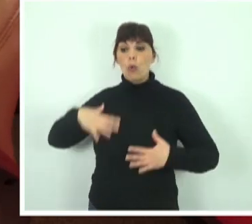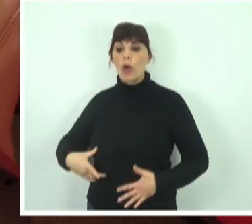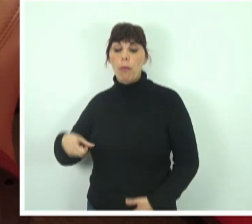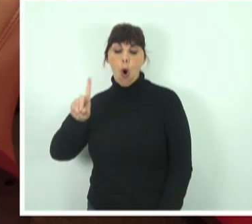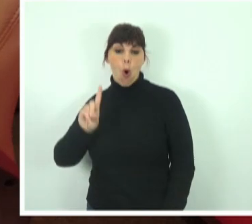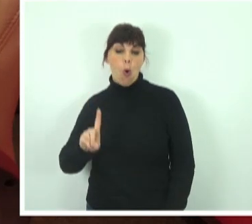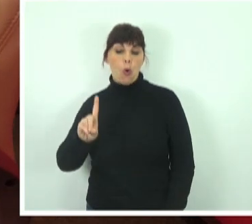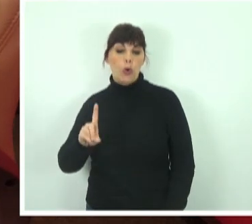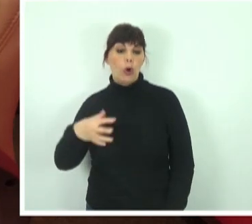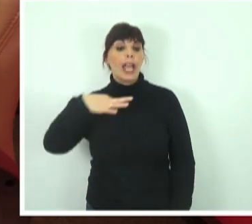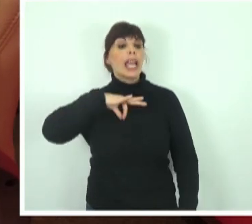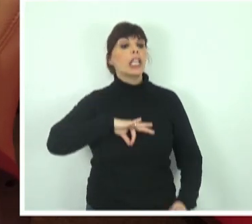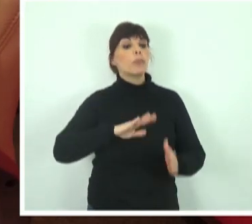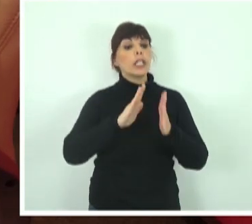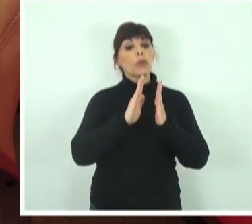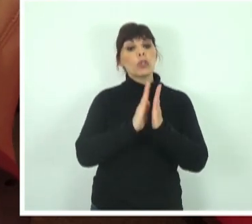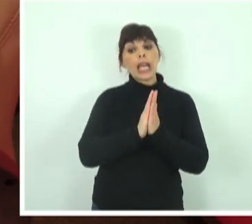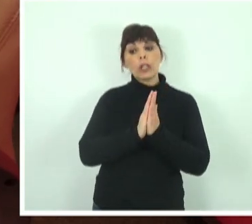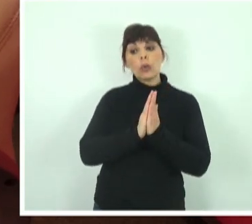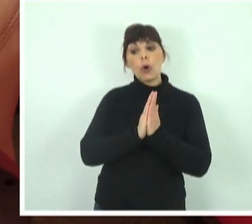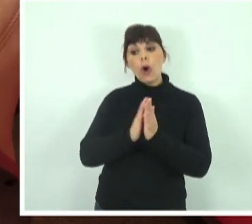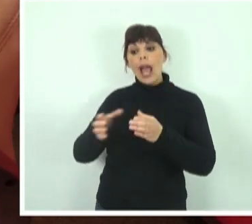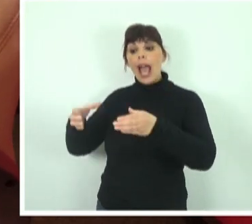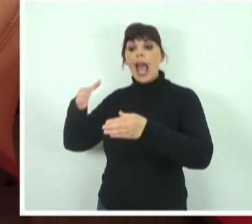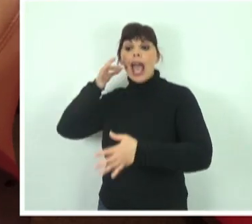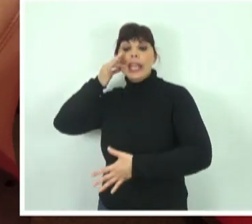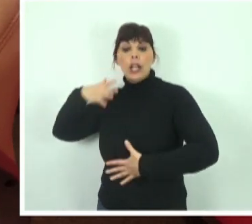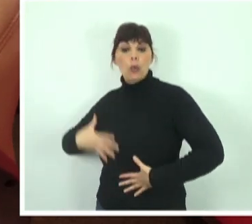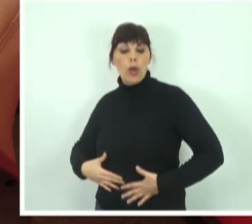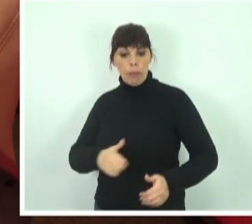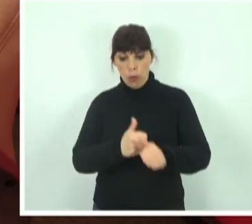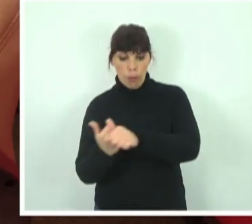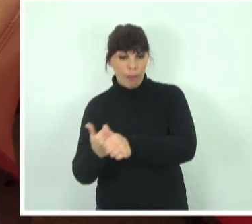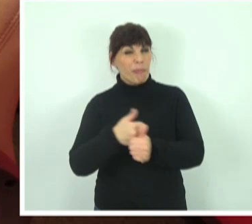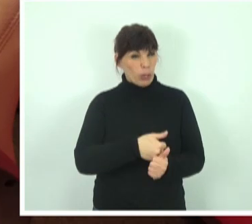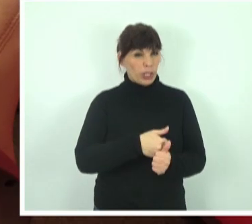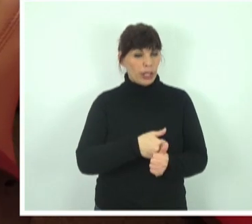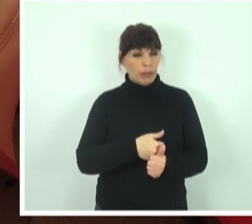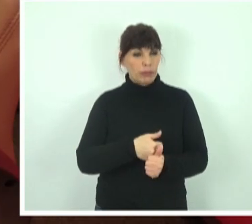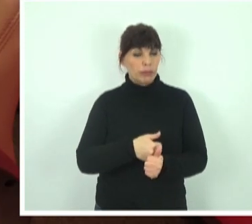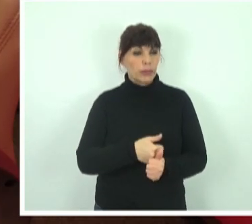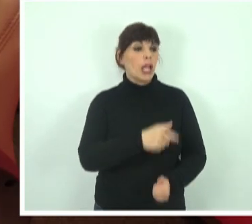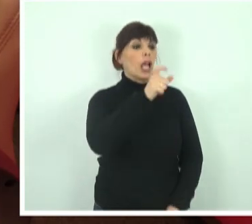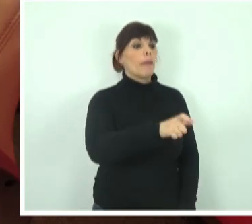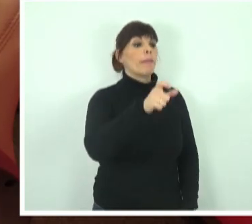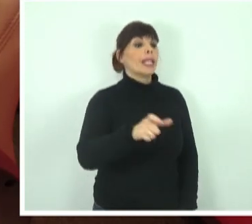que te bautiza en el cuerpo. Yo he conocido personas que son bautizados en el agua, sí.